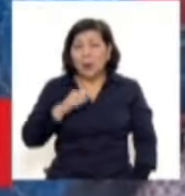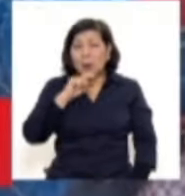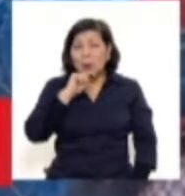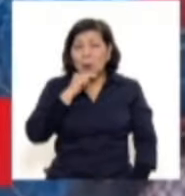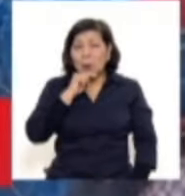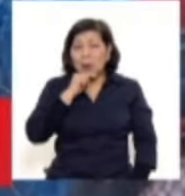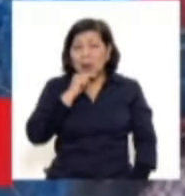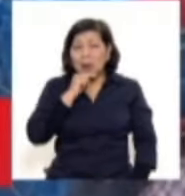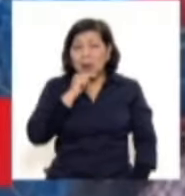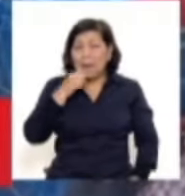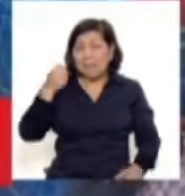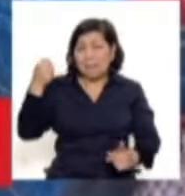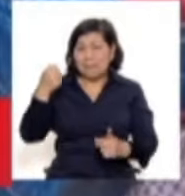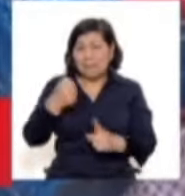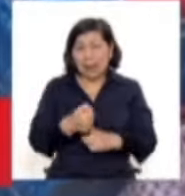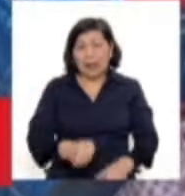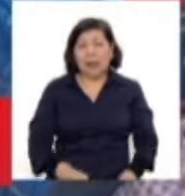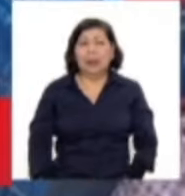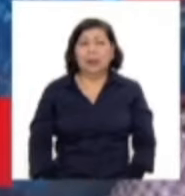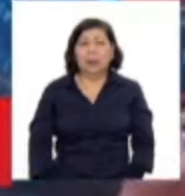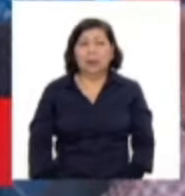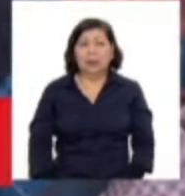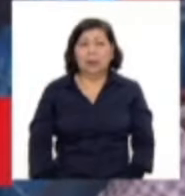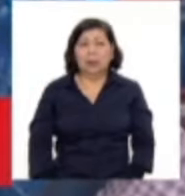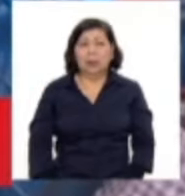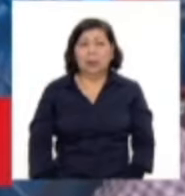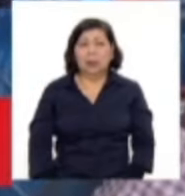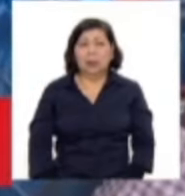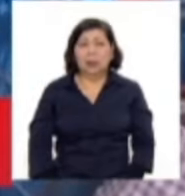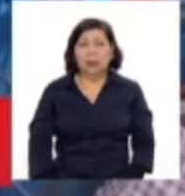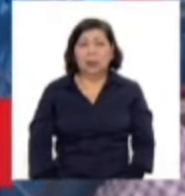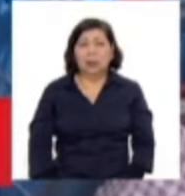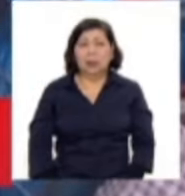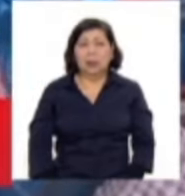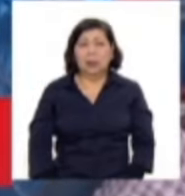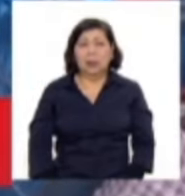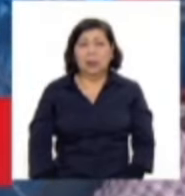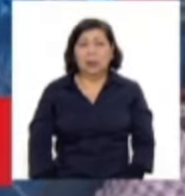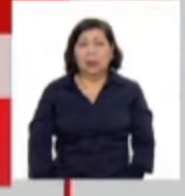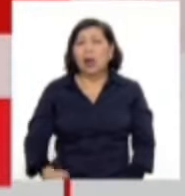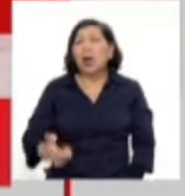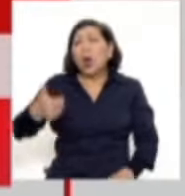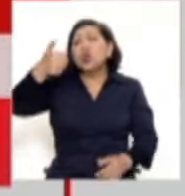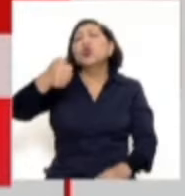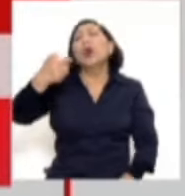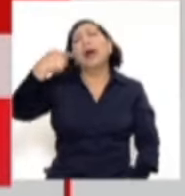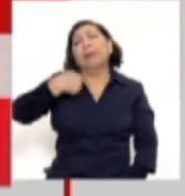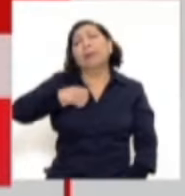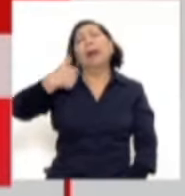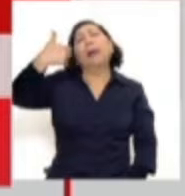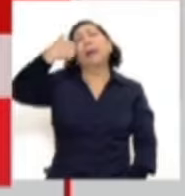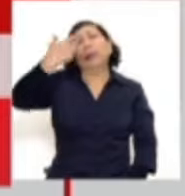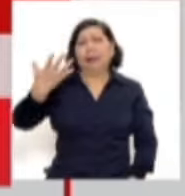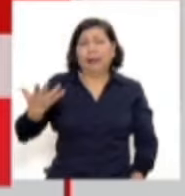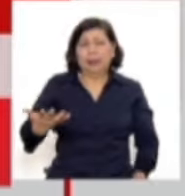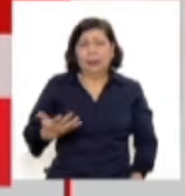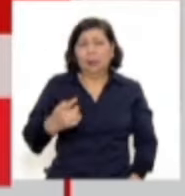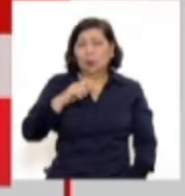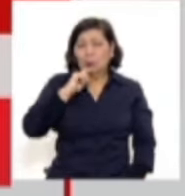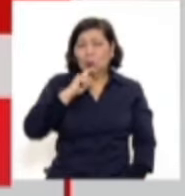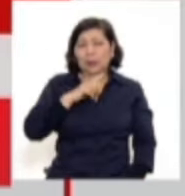que me agrede, me echó gas pimienta ya en la cara. ¡Miren